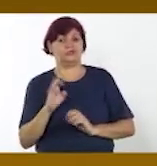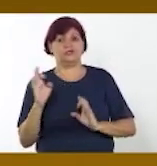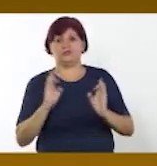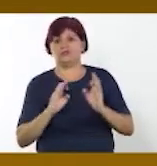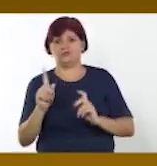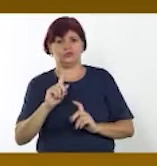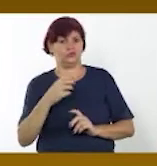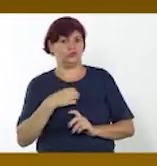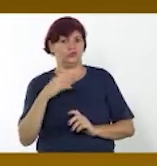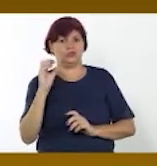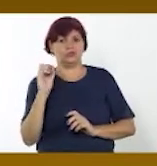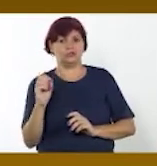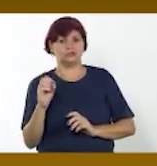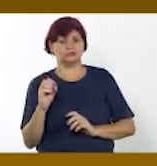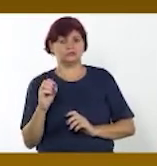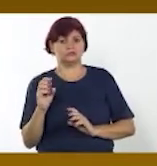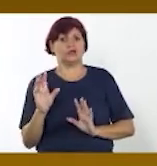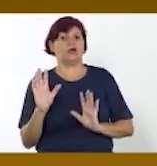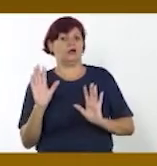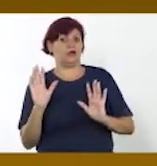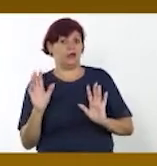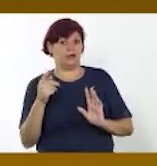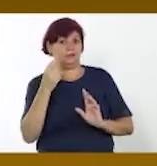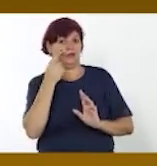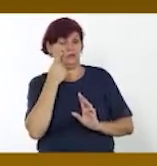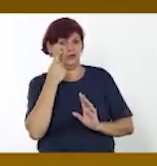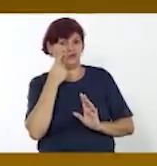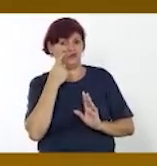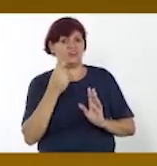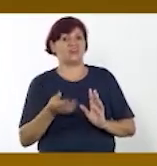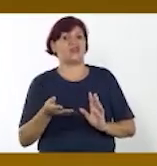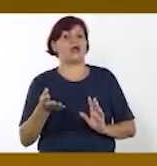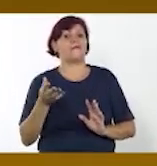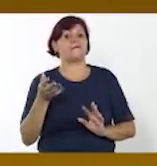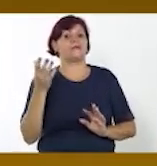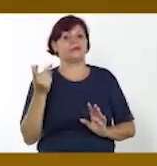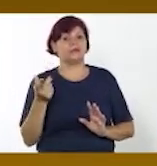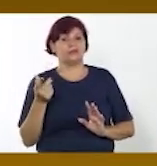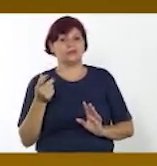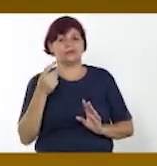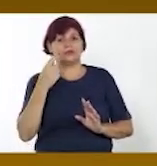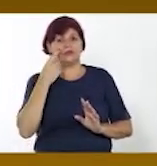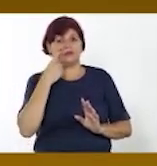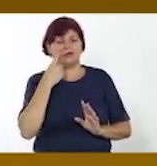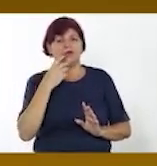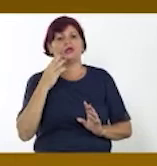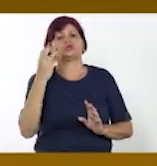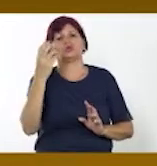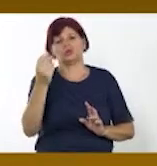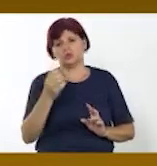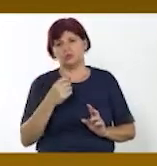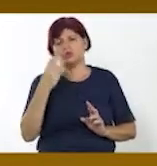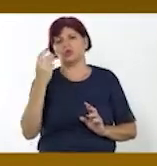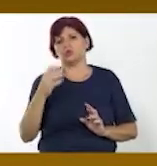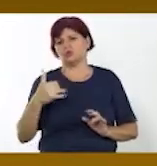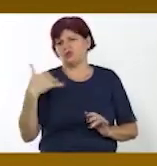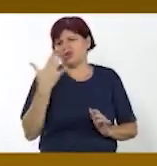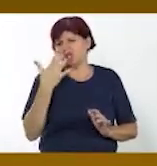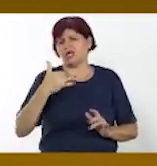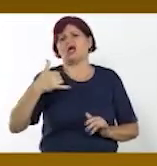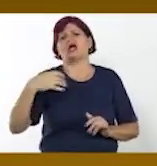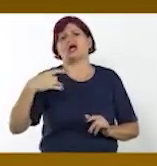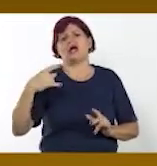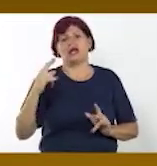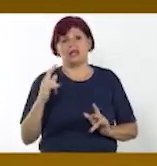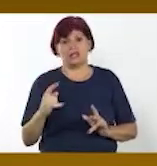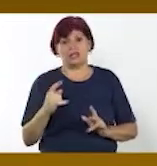Al ocurrir esto, la función no tiene 0. La monotonía, observen que a medida que vamos dándole valores a la